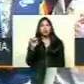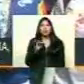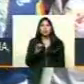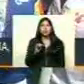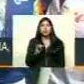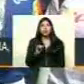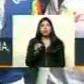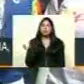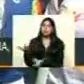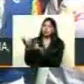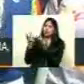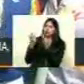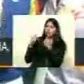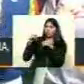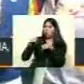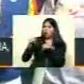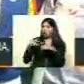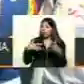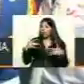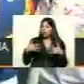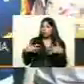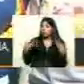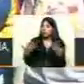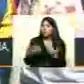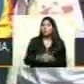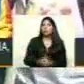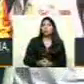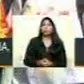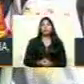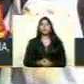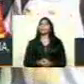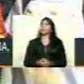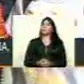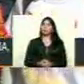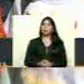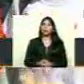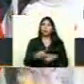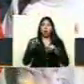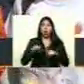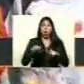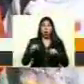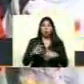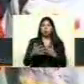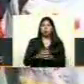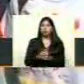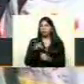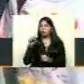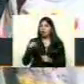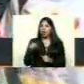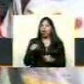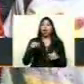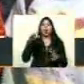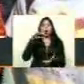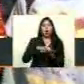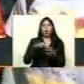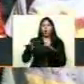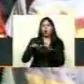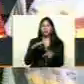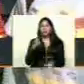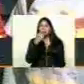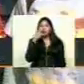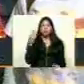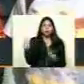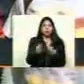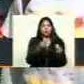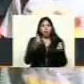sobre esta gran fiesta pues, que se está realizando el día de hoy. Nos encontramos en el estado Cojedes, en el estado invicto, donde huele a victoria, y seguimos